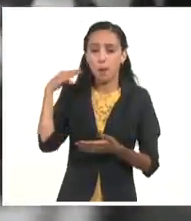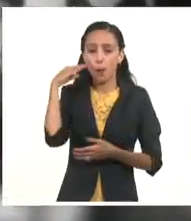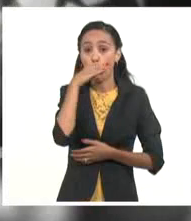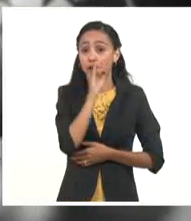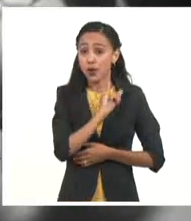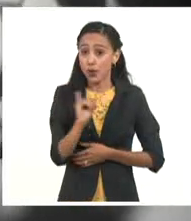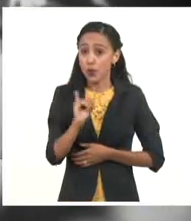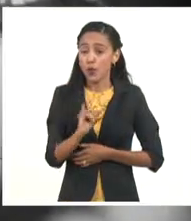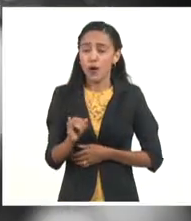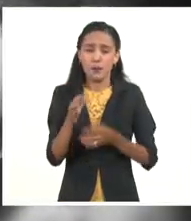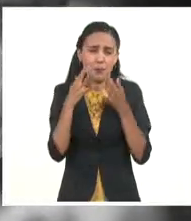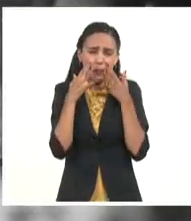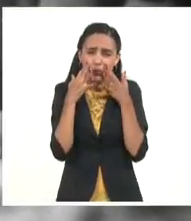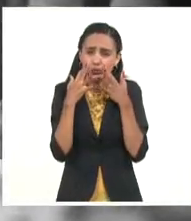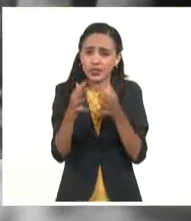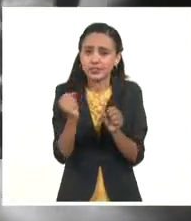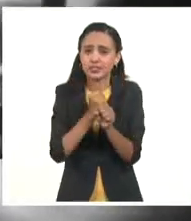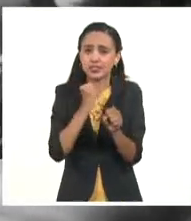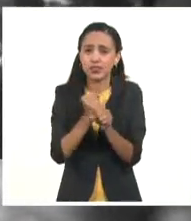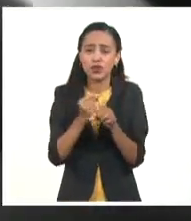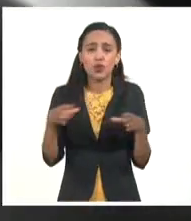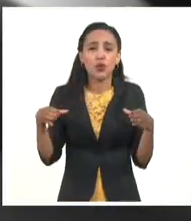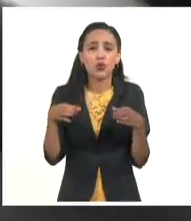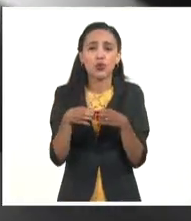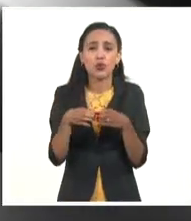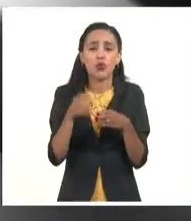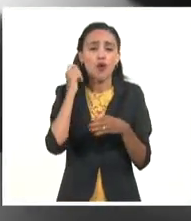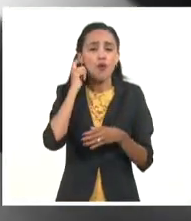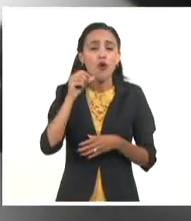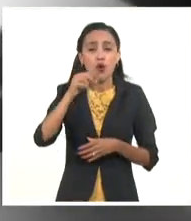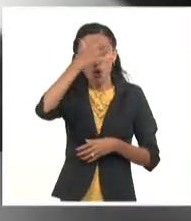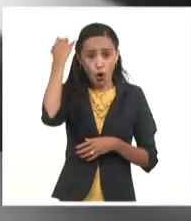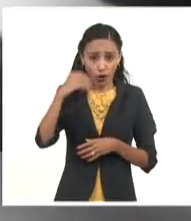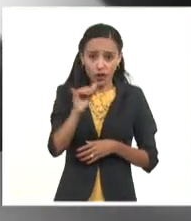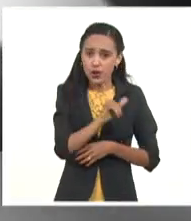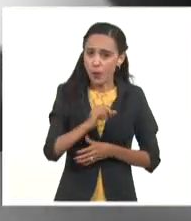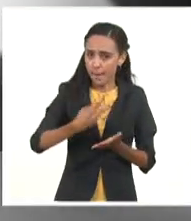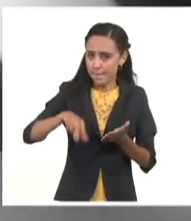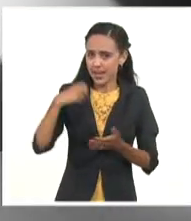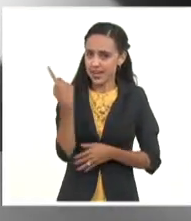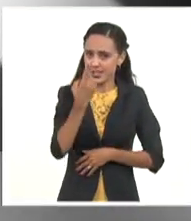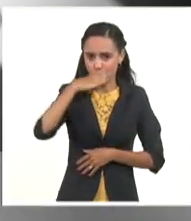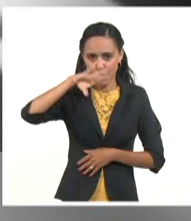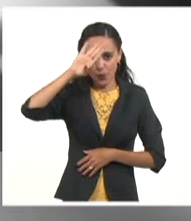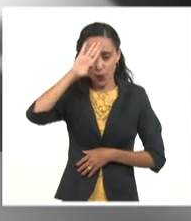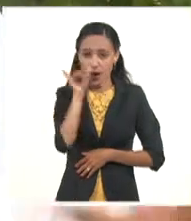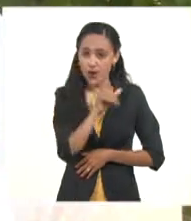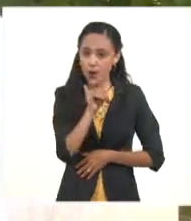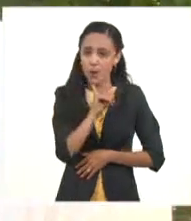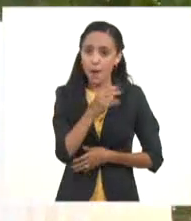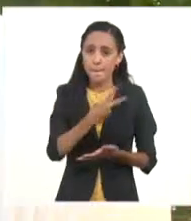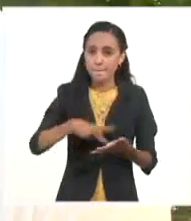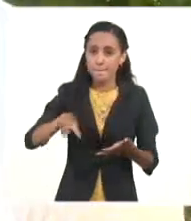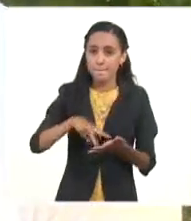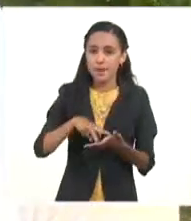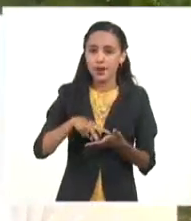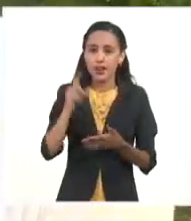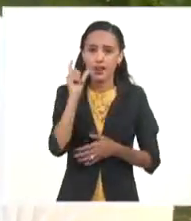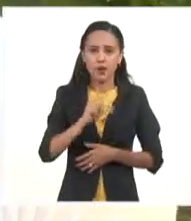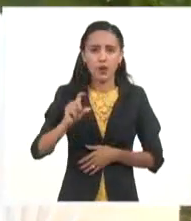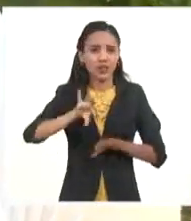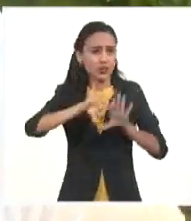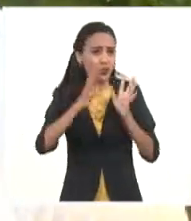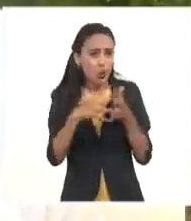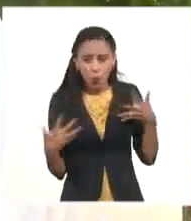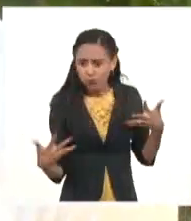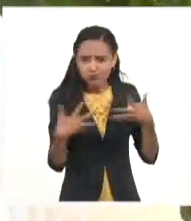huella imperecedera en compañías como el conjunto folclórico el ballet nacional de cuba y el ballet de camagüey todo él lo mezcló el